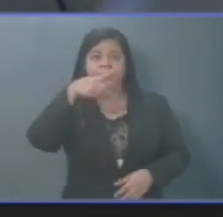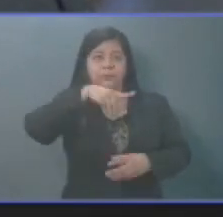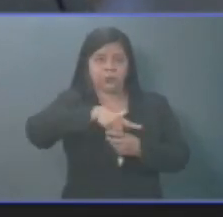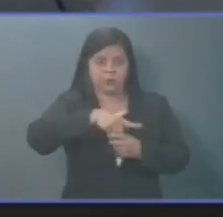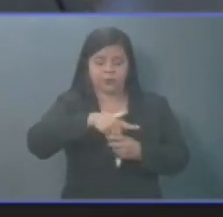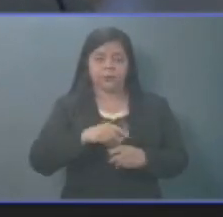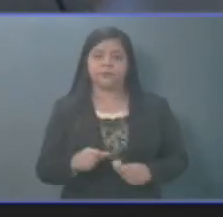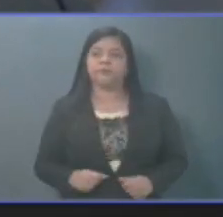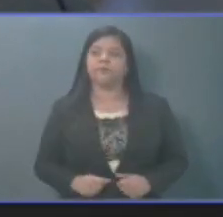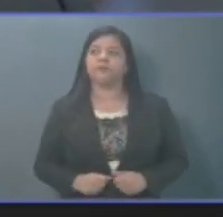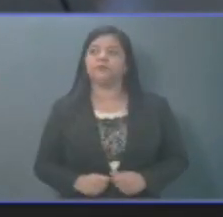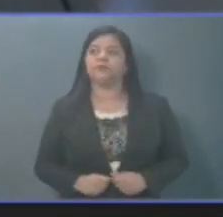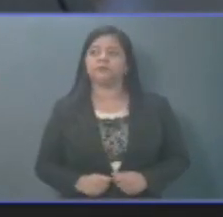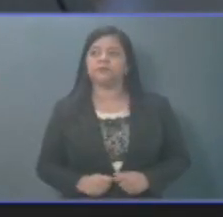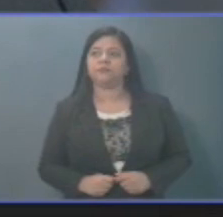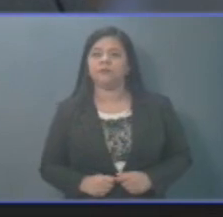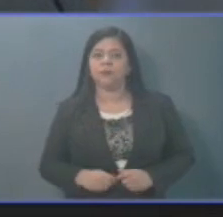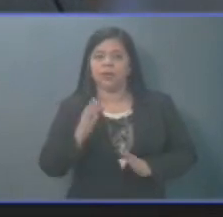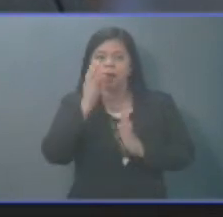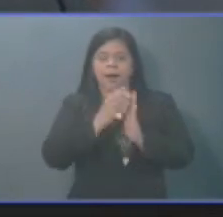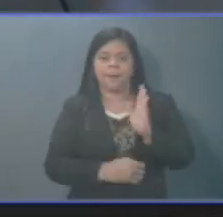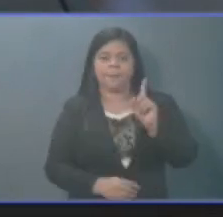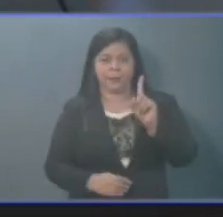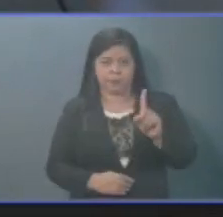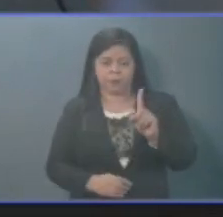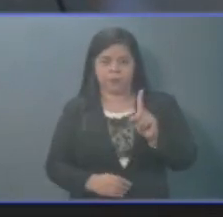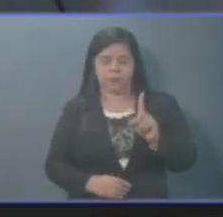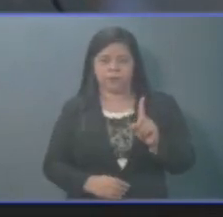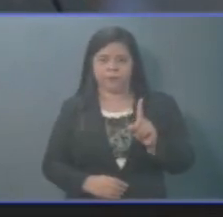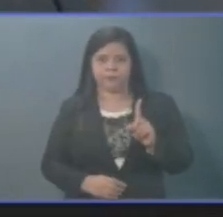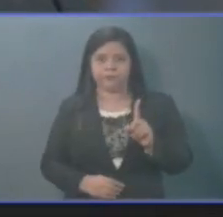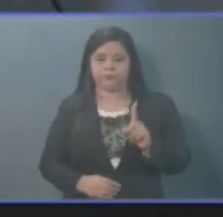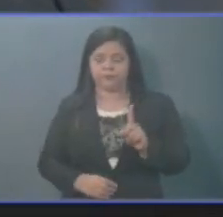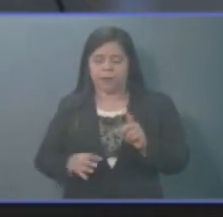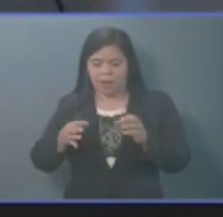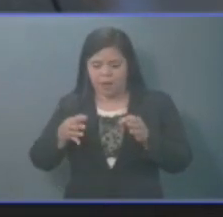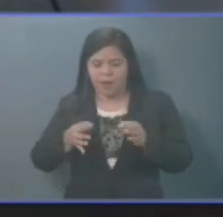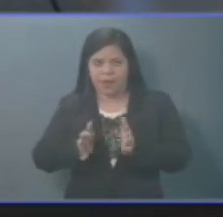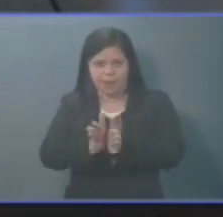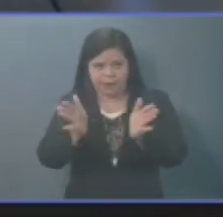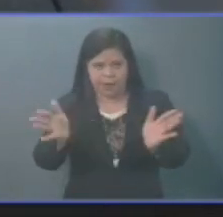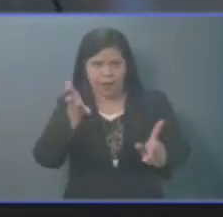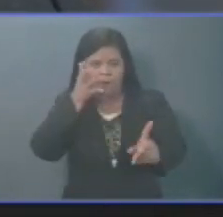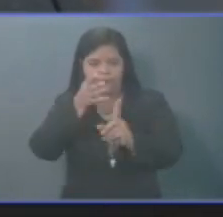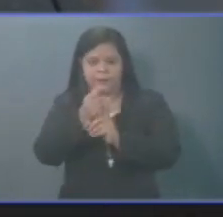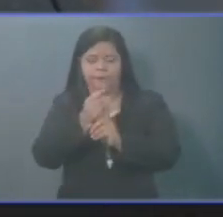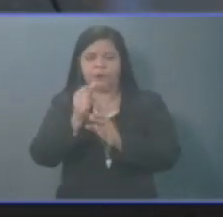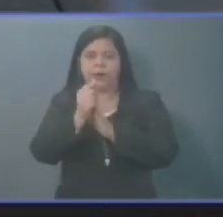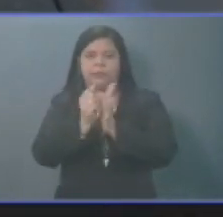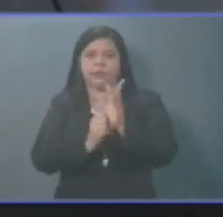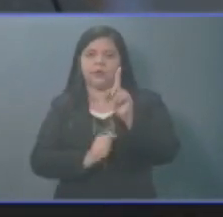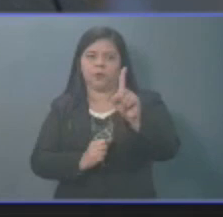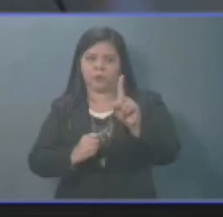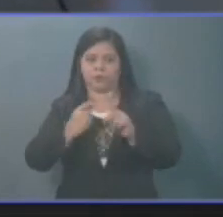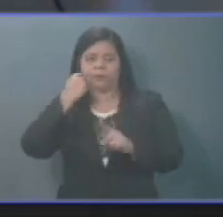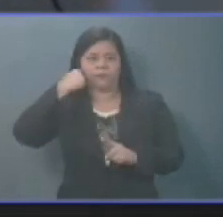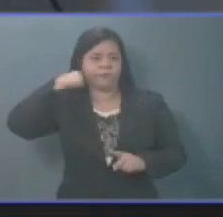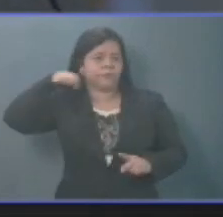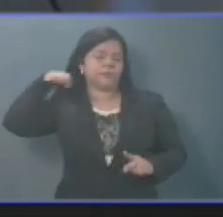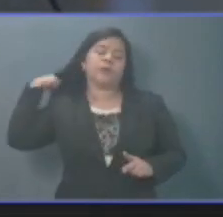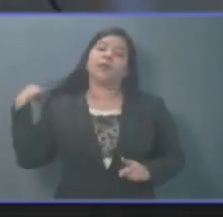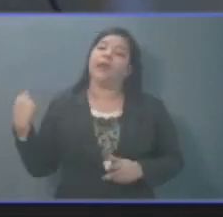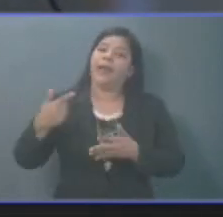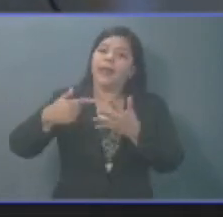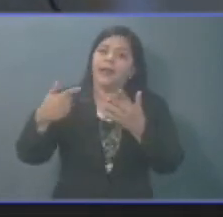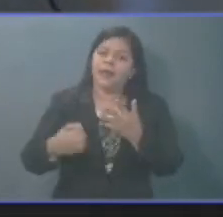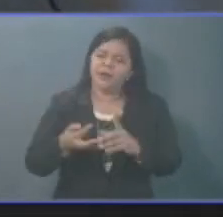con Discapacidad. Capítulo 1. Disposiciones generales. Objeto. Artículo 1. La